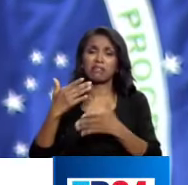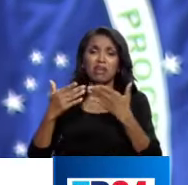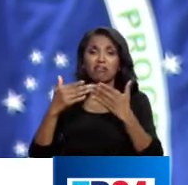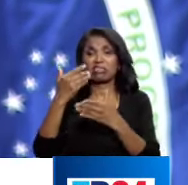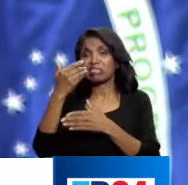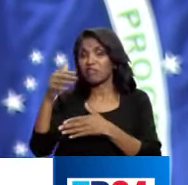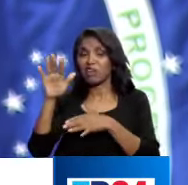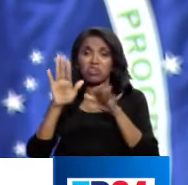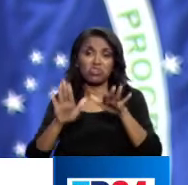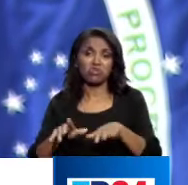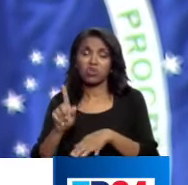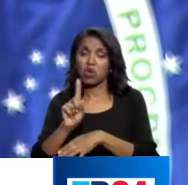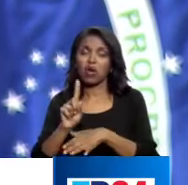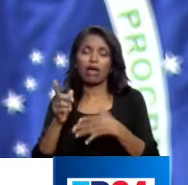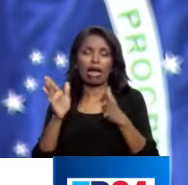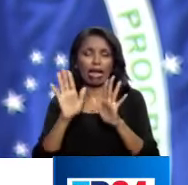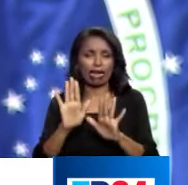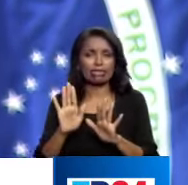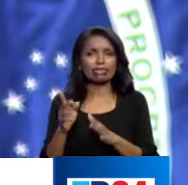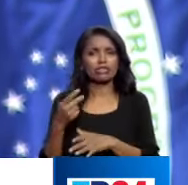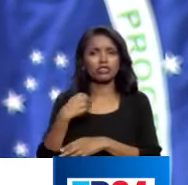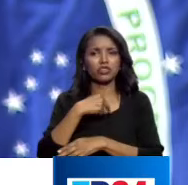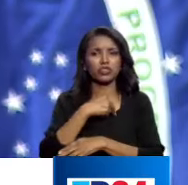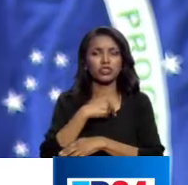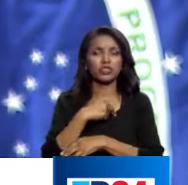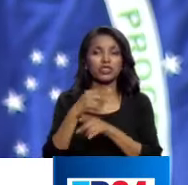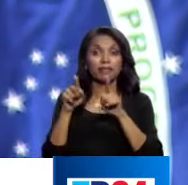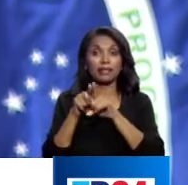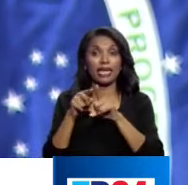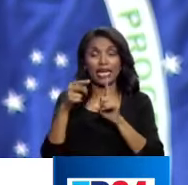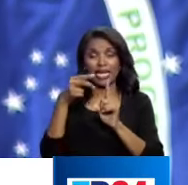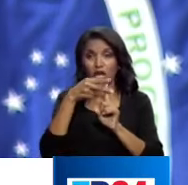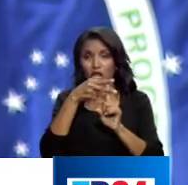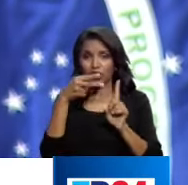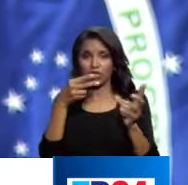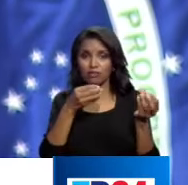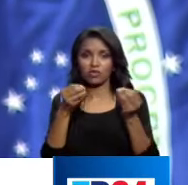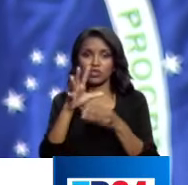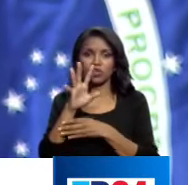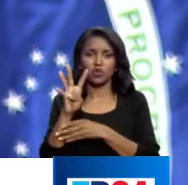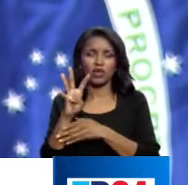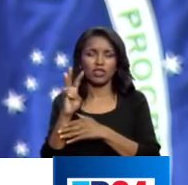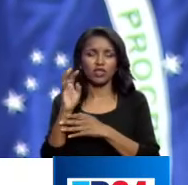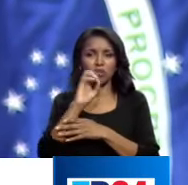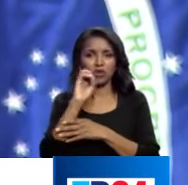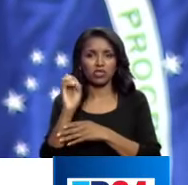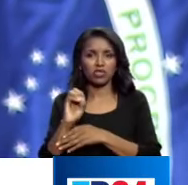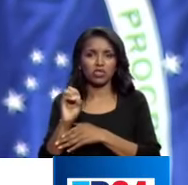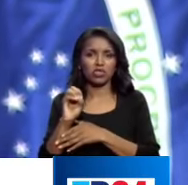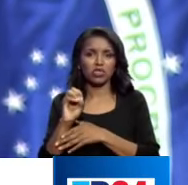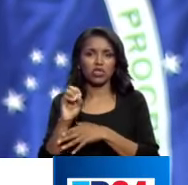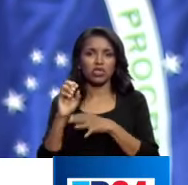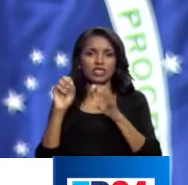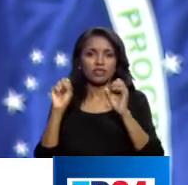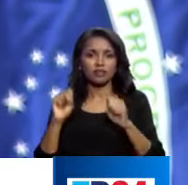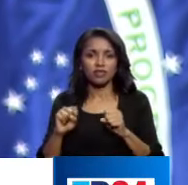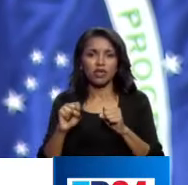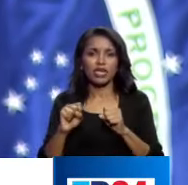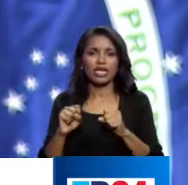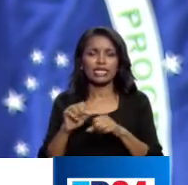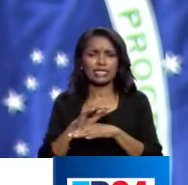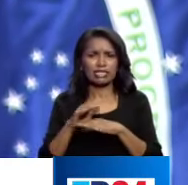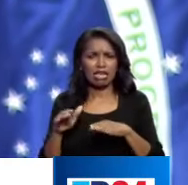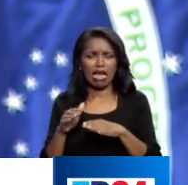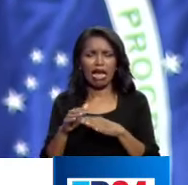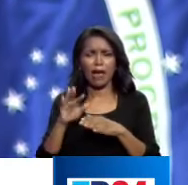aquí. Una capacidad hotelera que estuvo al 54% de la ocupación. Ya tenemos la